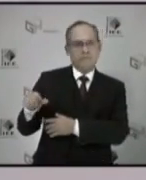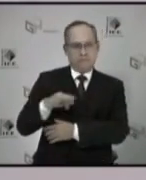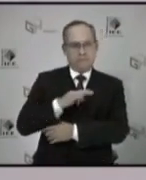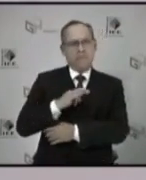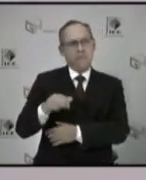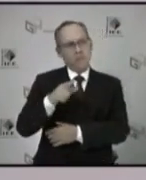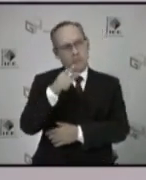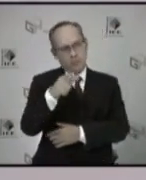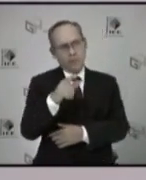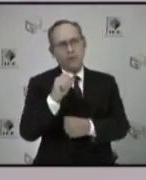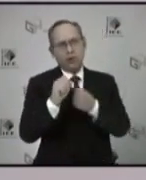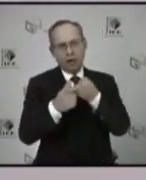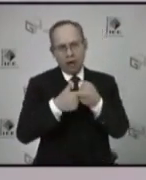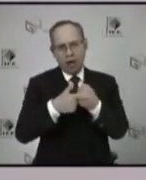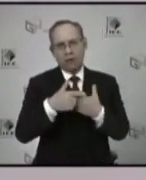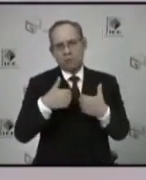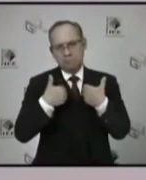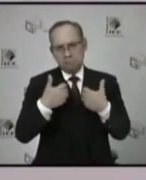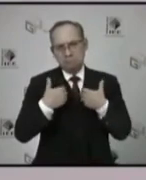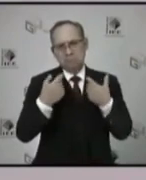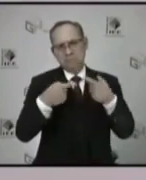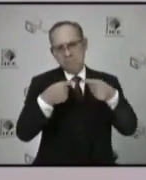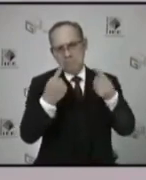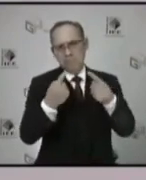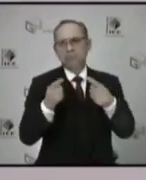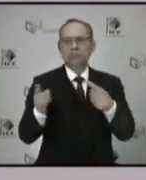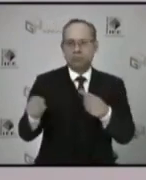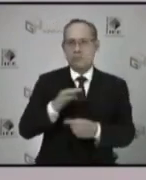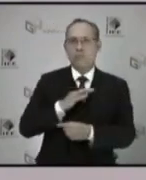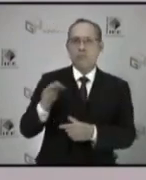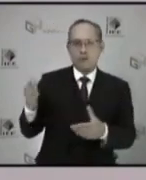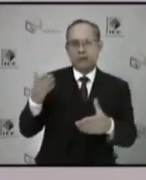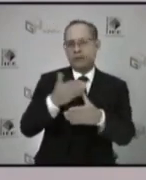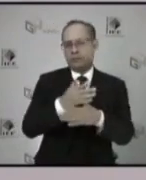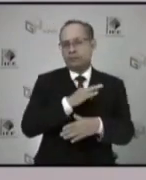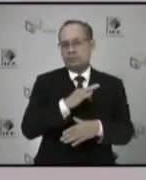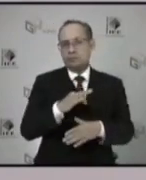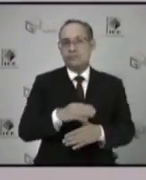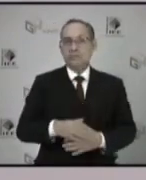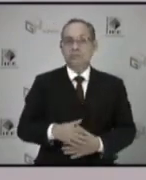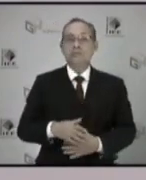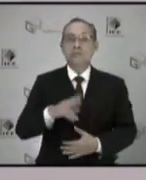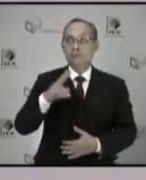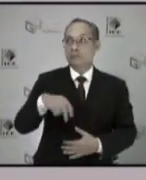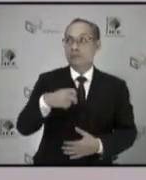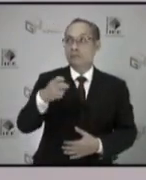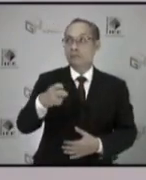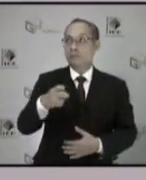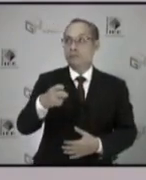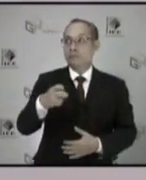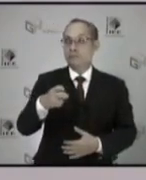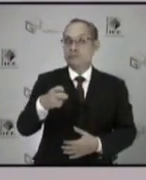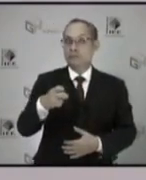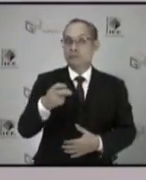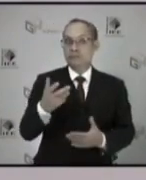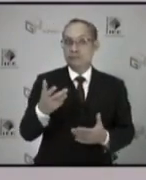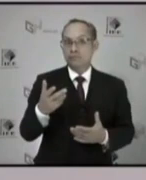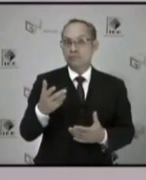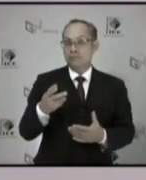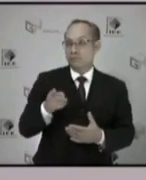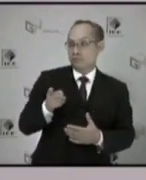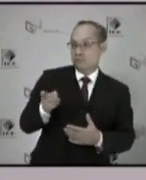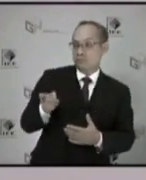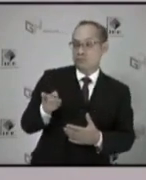La y los candidatos que están aquí ni se tomarían el vaso de agua de ninguna de nuestras presas o ríos, ni